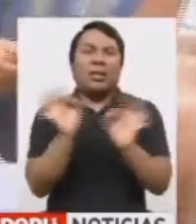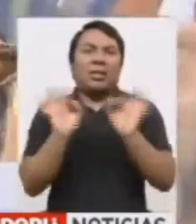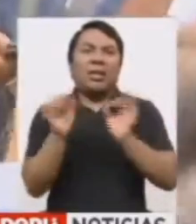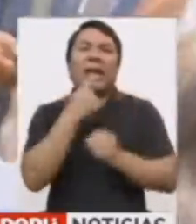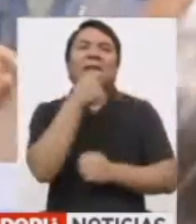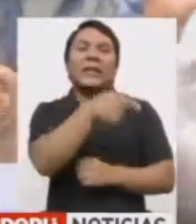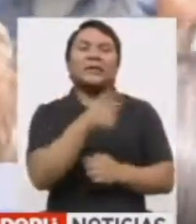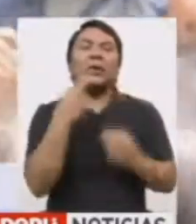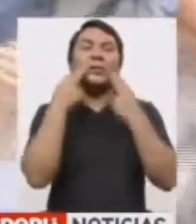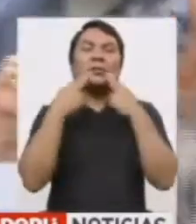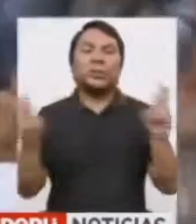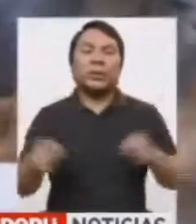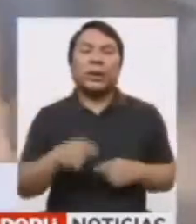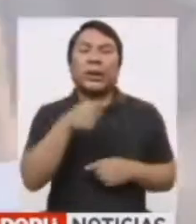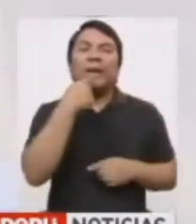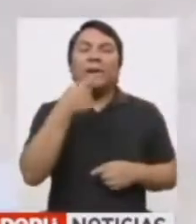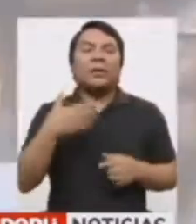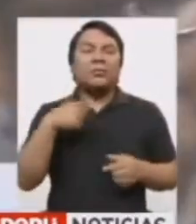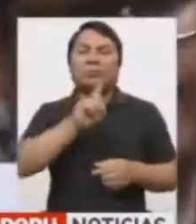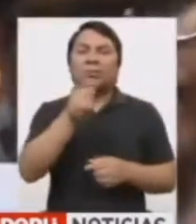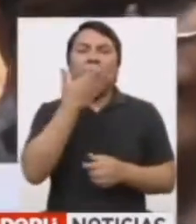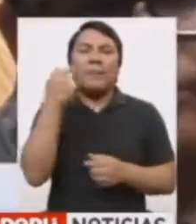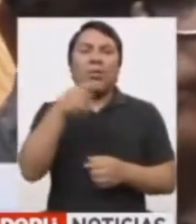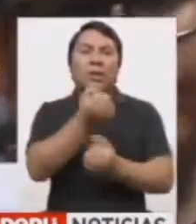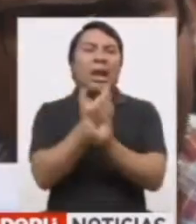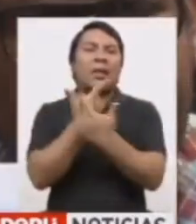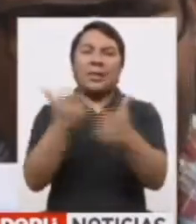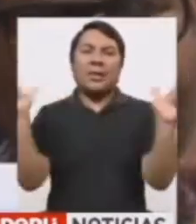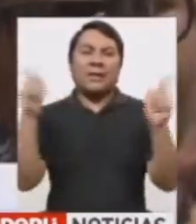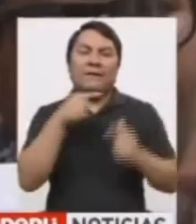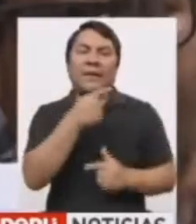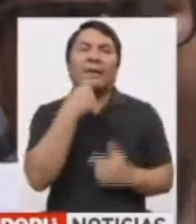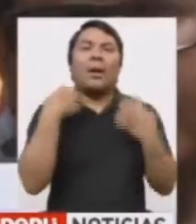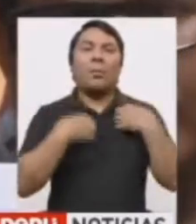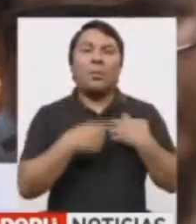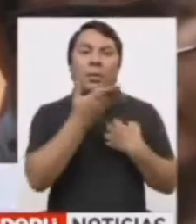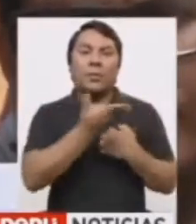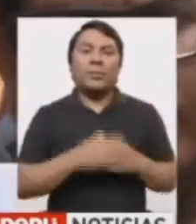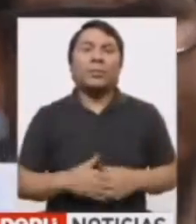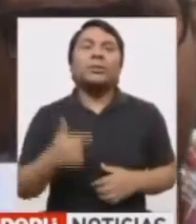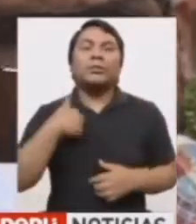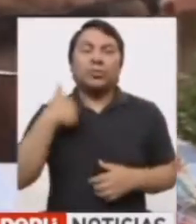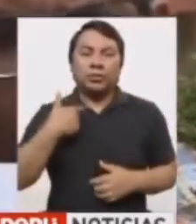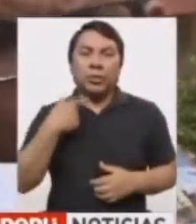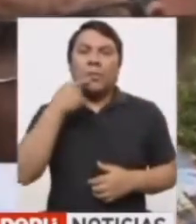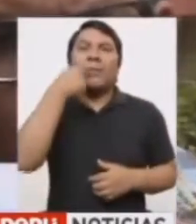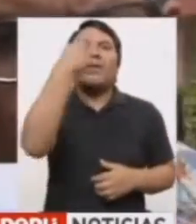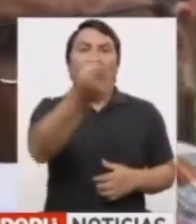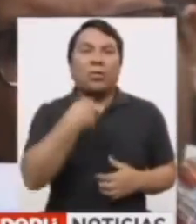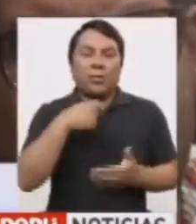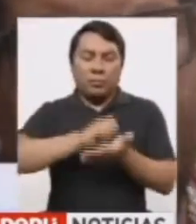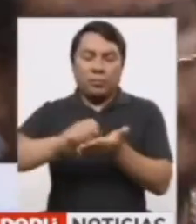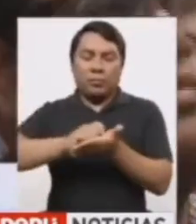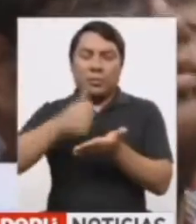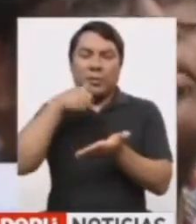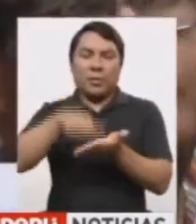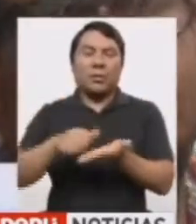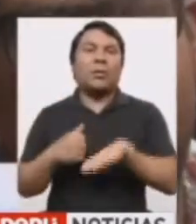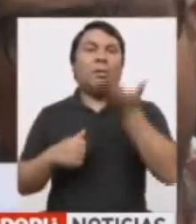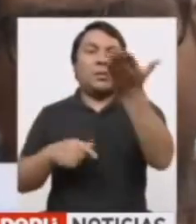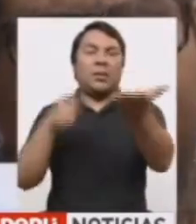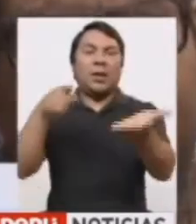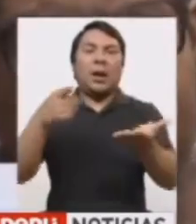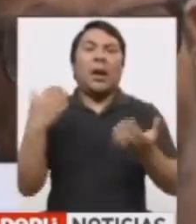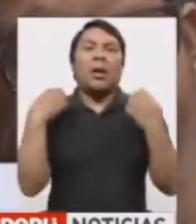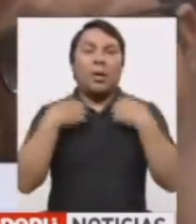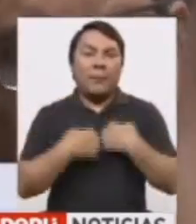Anunció que pedirá la anulación de la sentencia. Voy a plantear la nulidad de esa sentencia para que se retrotraigan las cosas al estado